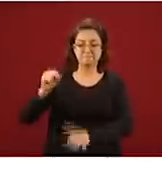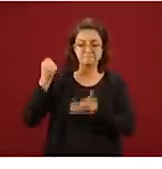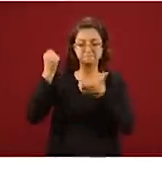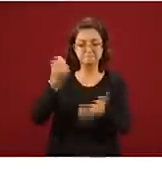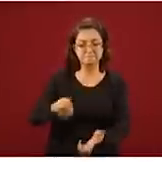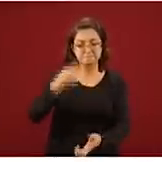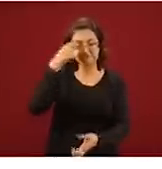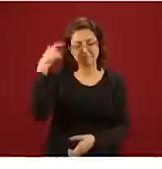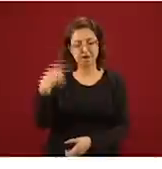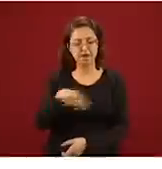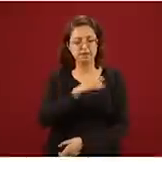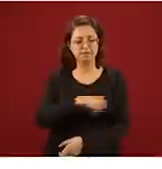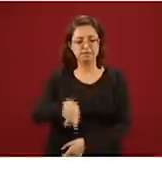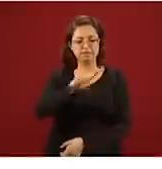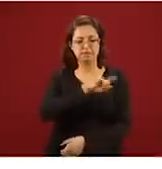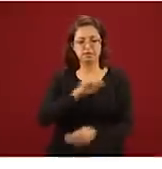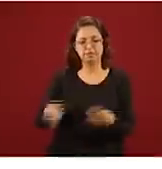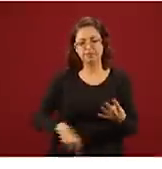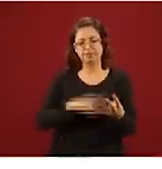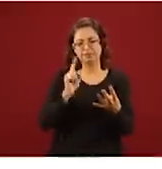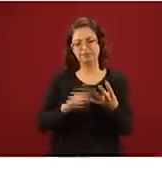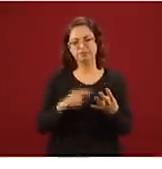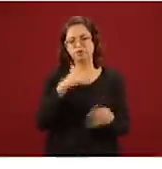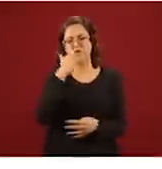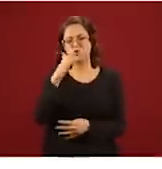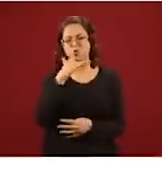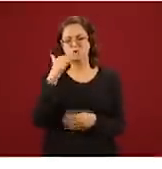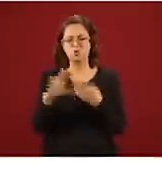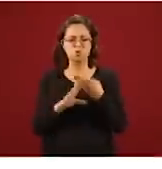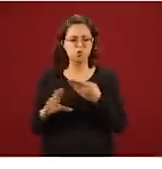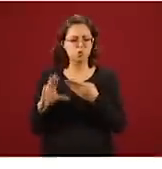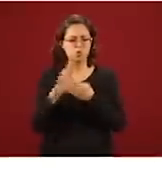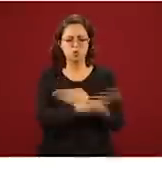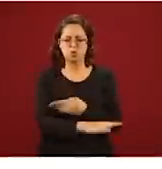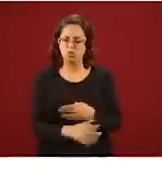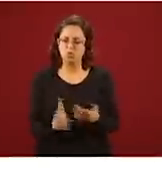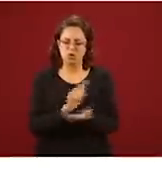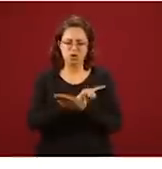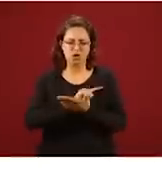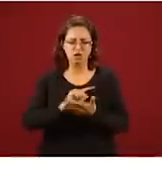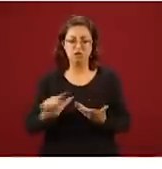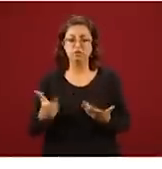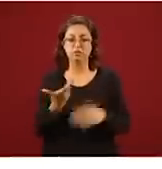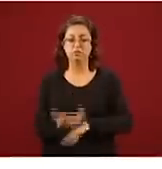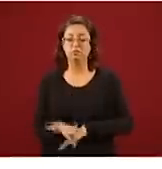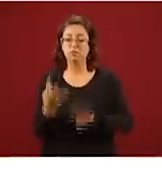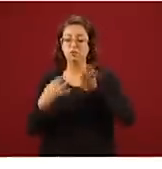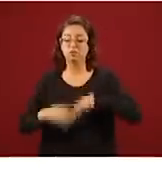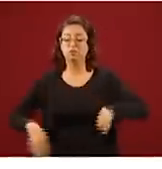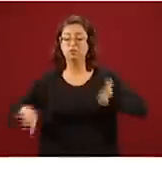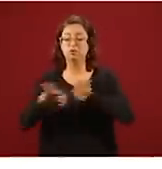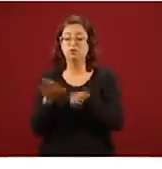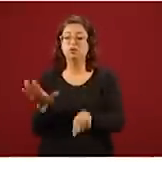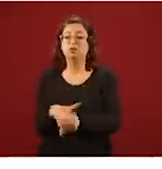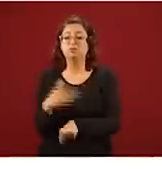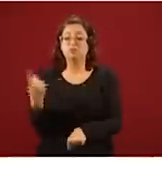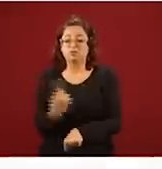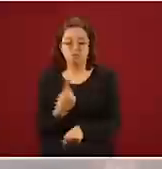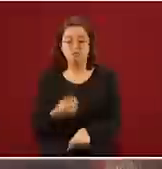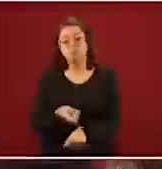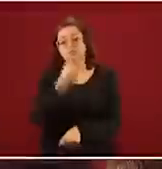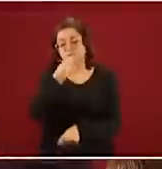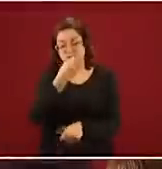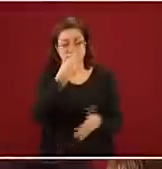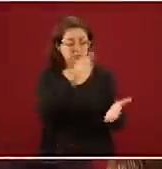sector salud. 0 corrupción. Y esta parte es muy importante. Con las compras consolidadas y con los